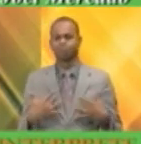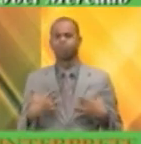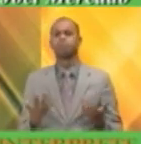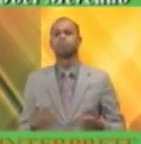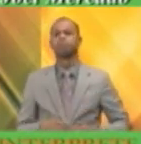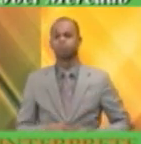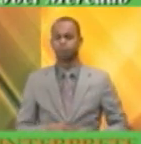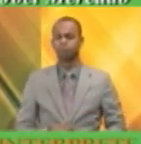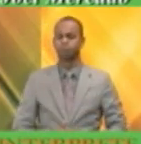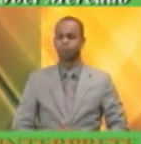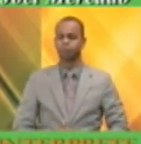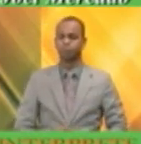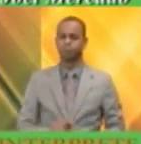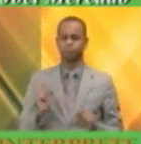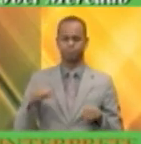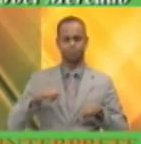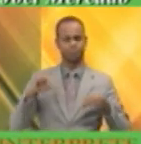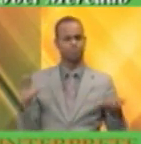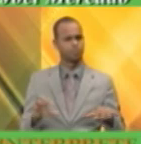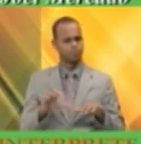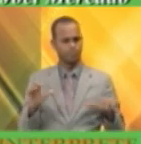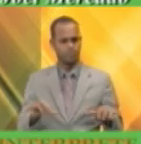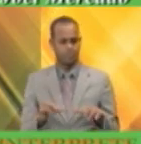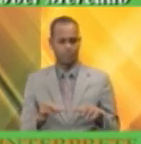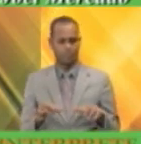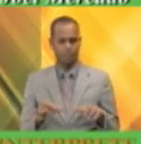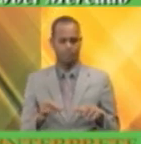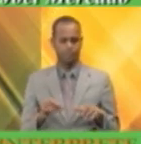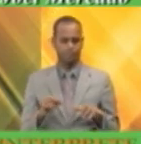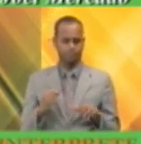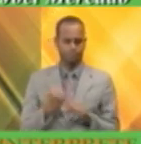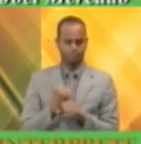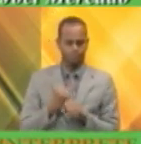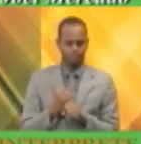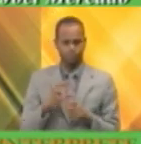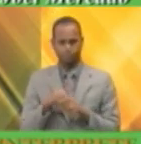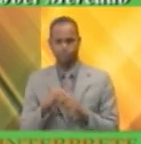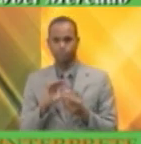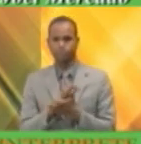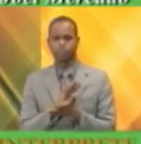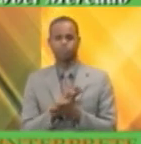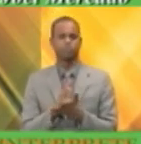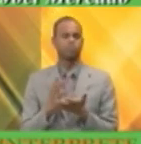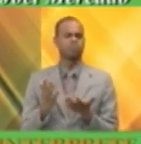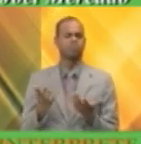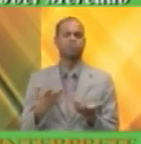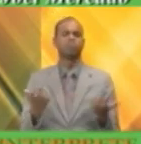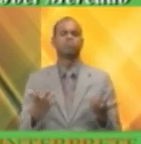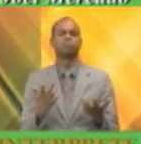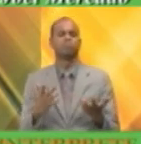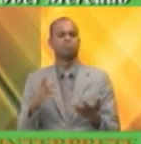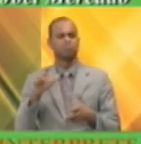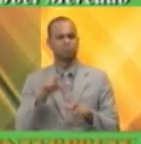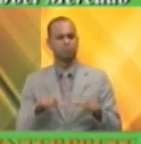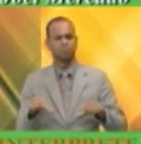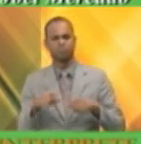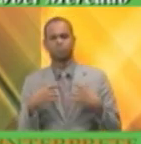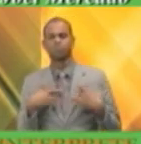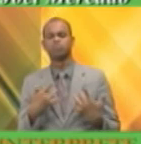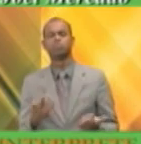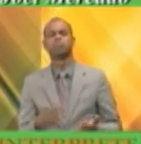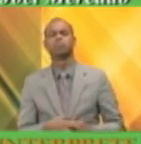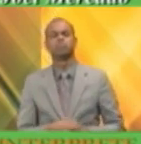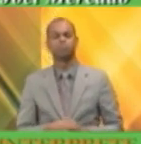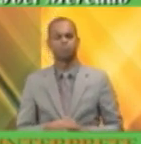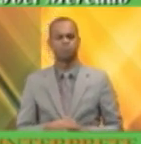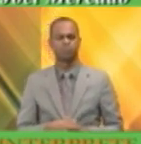en virtud de esta jornada que... Se está trabajando en las escuelas, sí. En cuáles espacios se están llevando a cabo